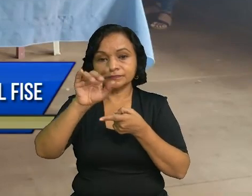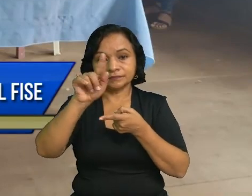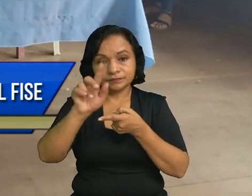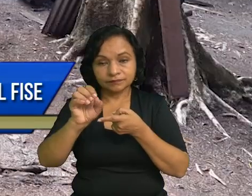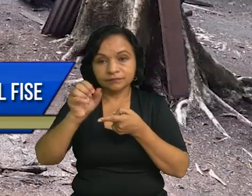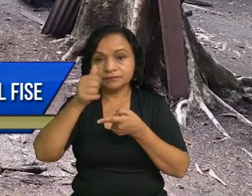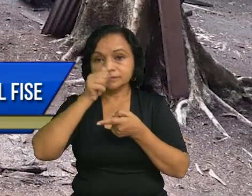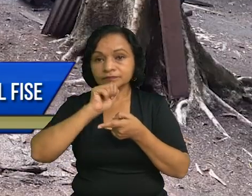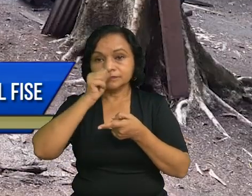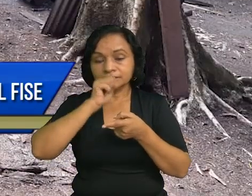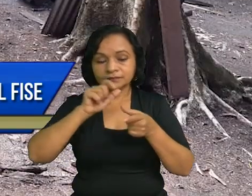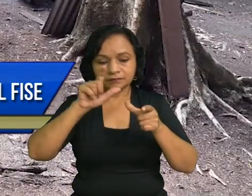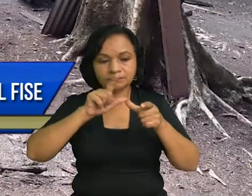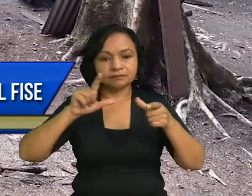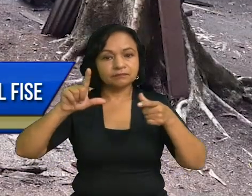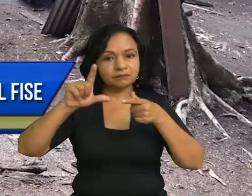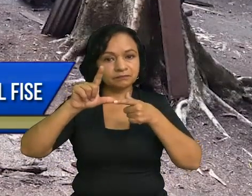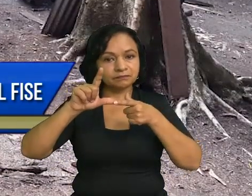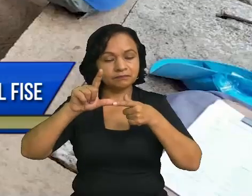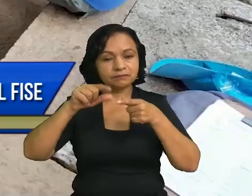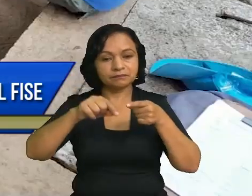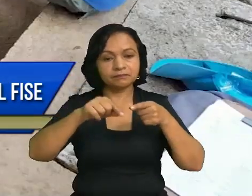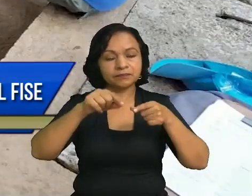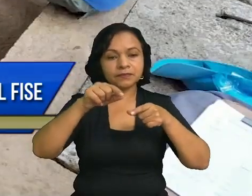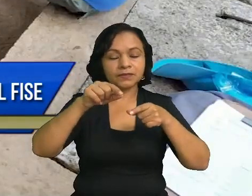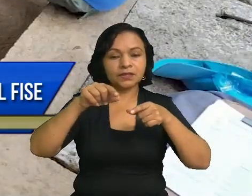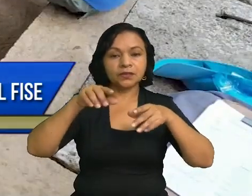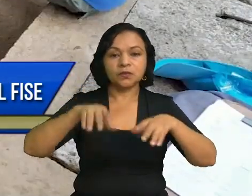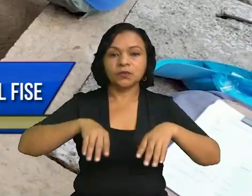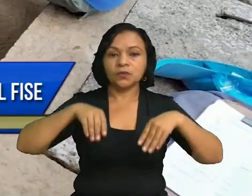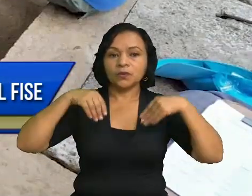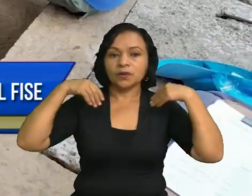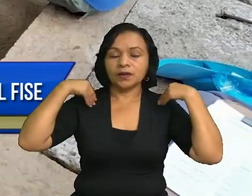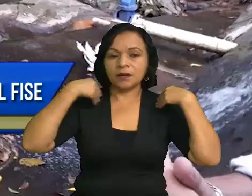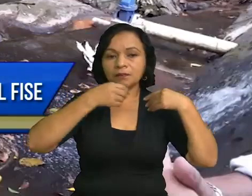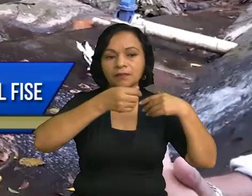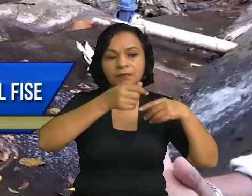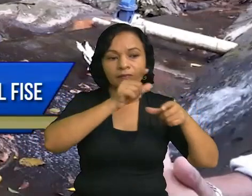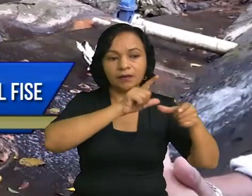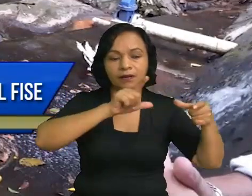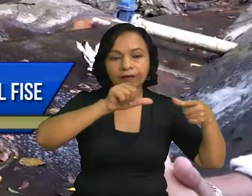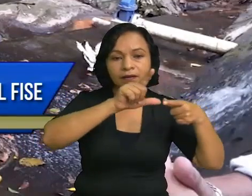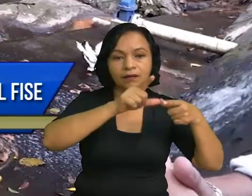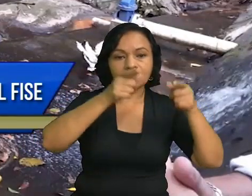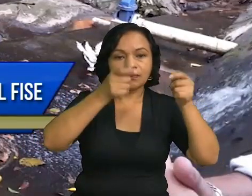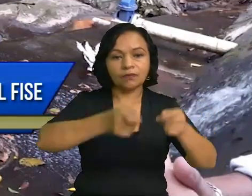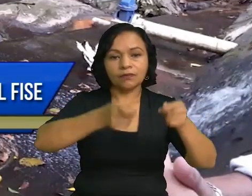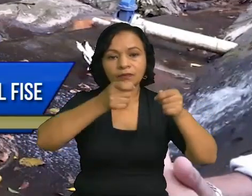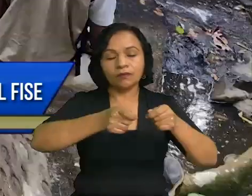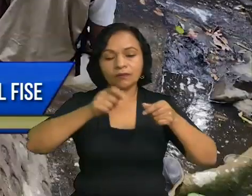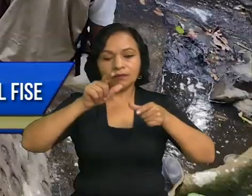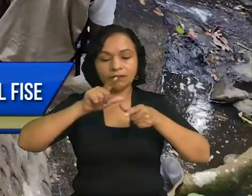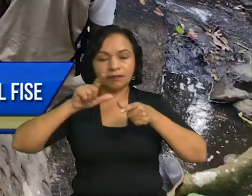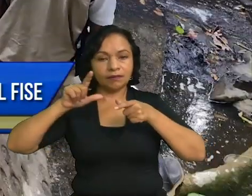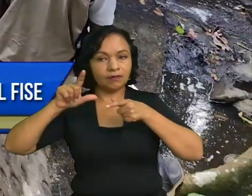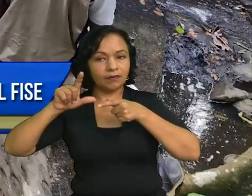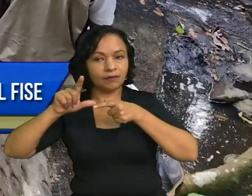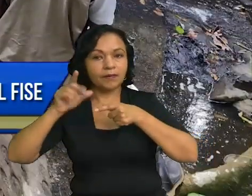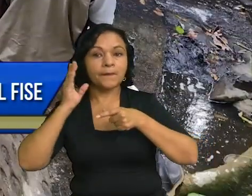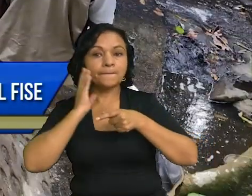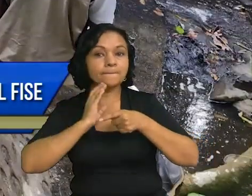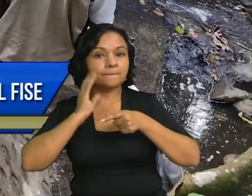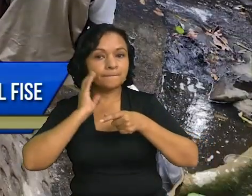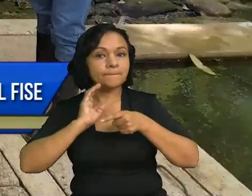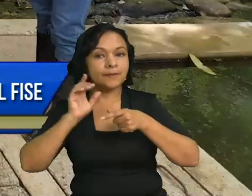urbano es de largos en juigalpa tenemos de lago es decir en granada también va a haber una experiencia